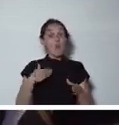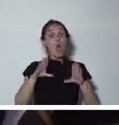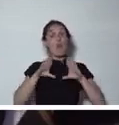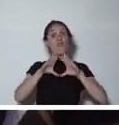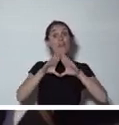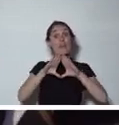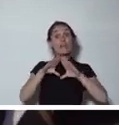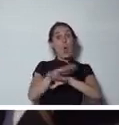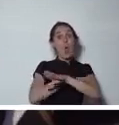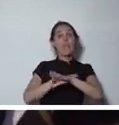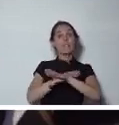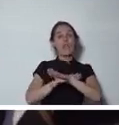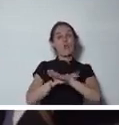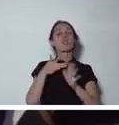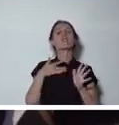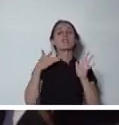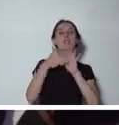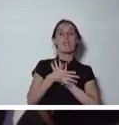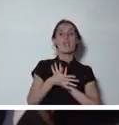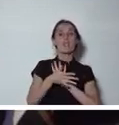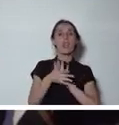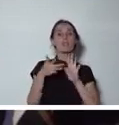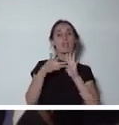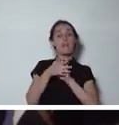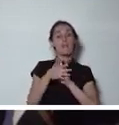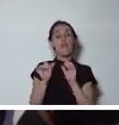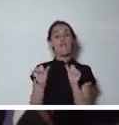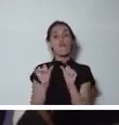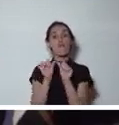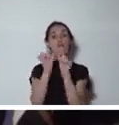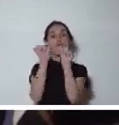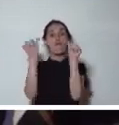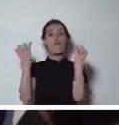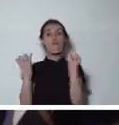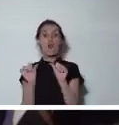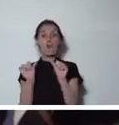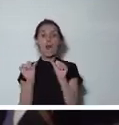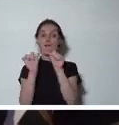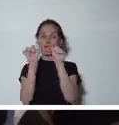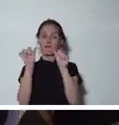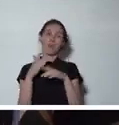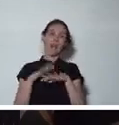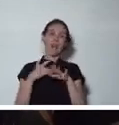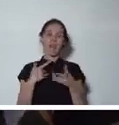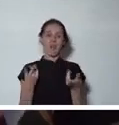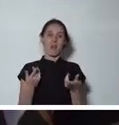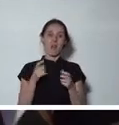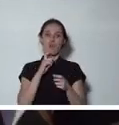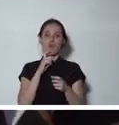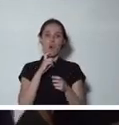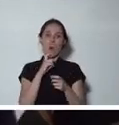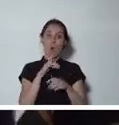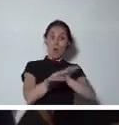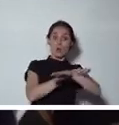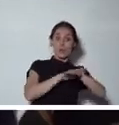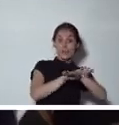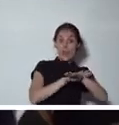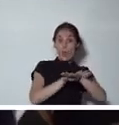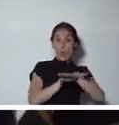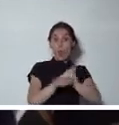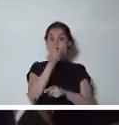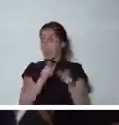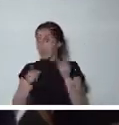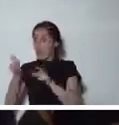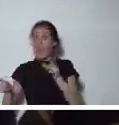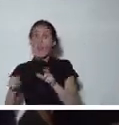construir una nueva forma de de relación entre el estado y la ciudadanía que tiene que ver con un estado que escucha con